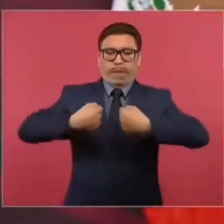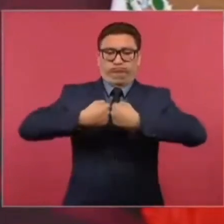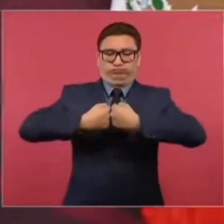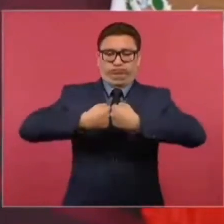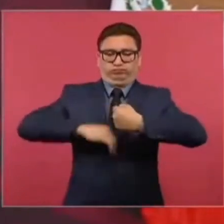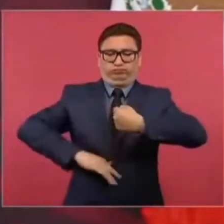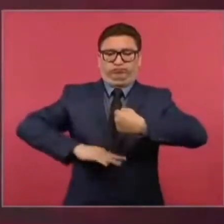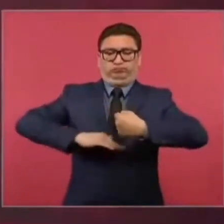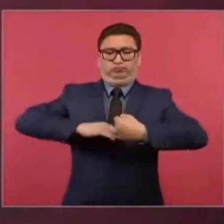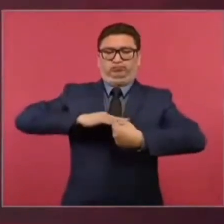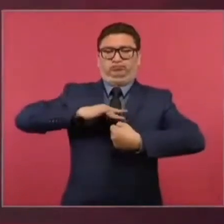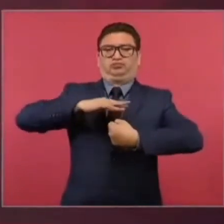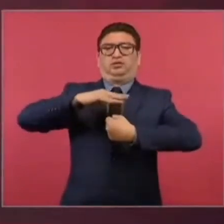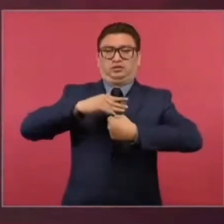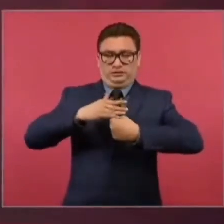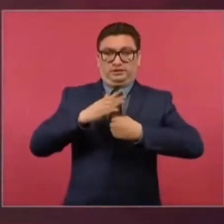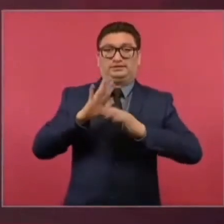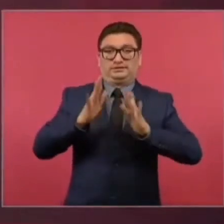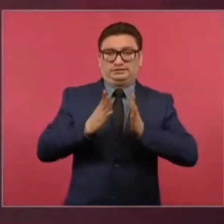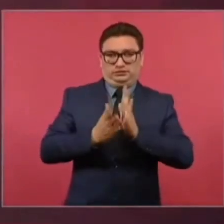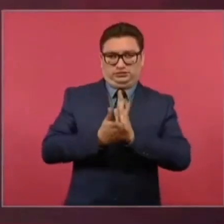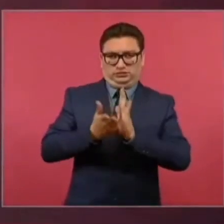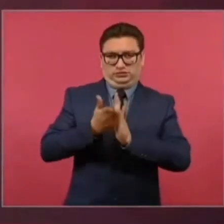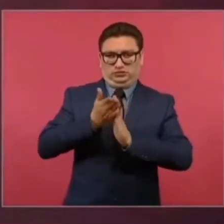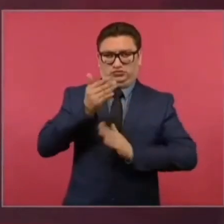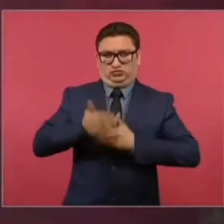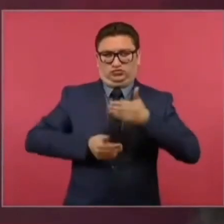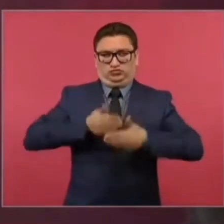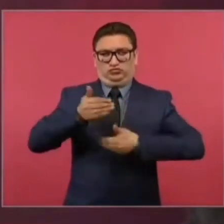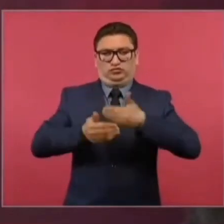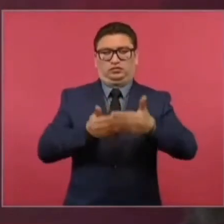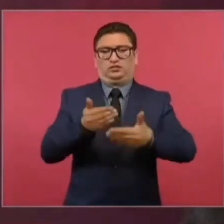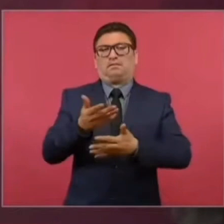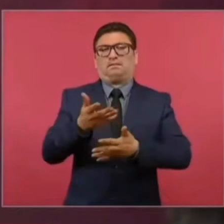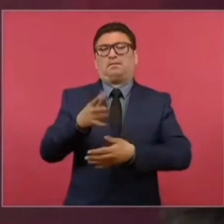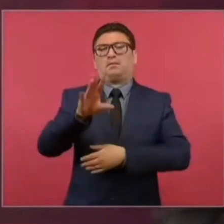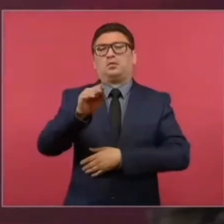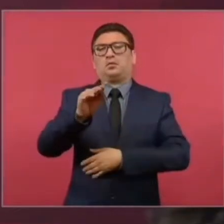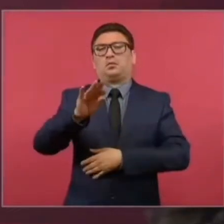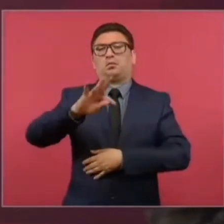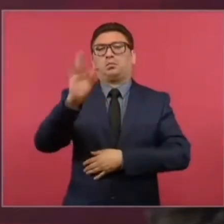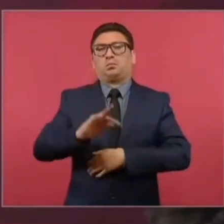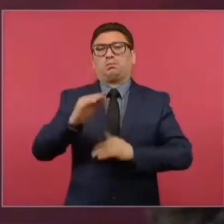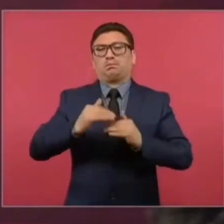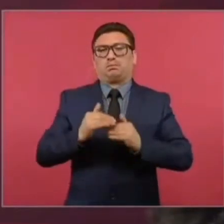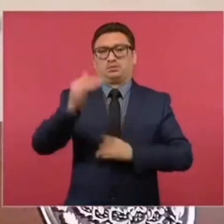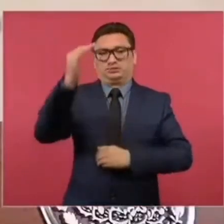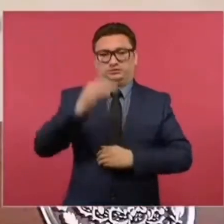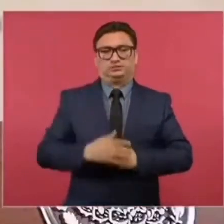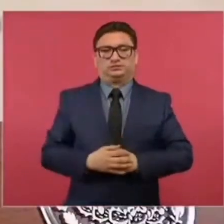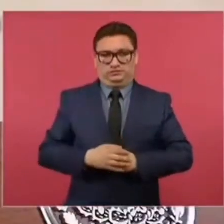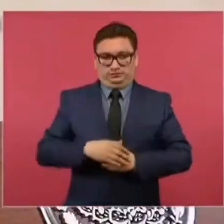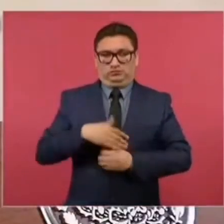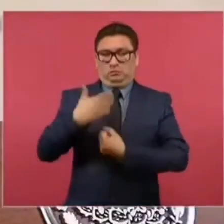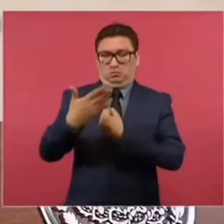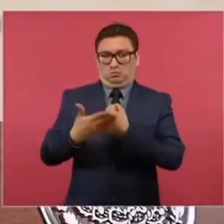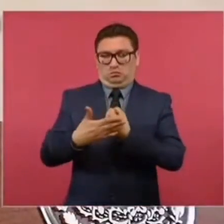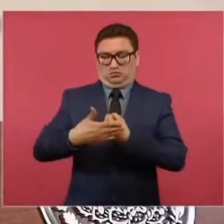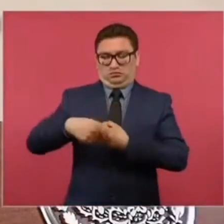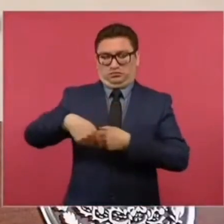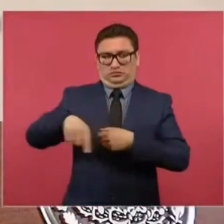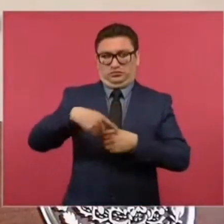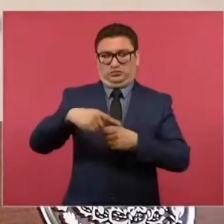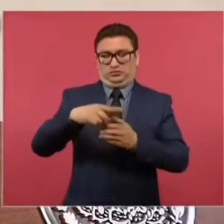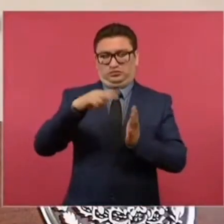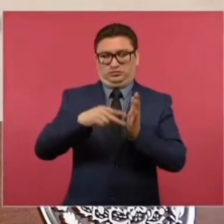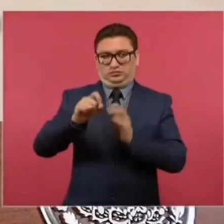ya un avance de más del 90%. La vamos a terminar este año.